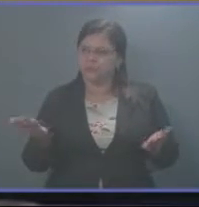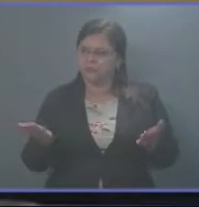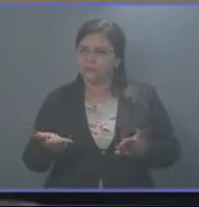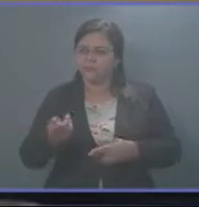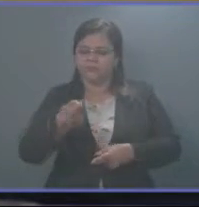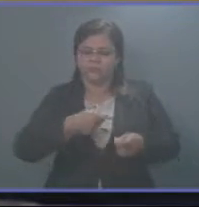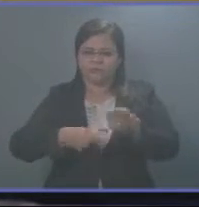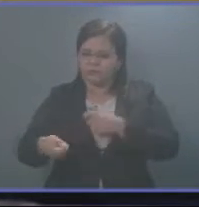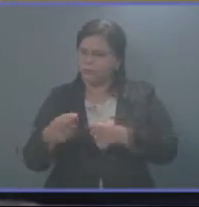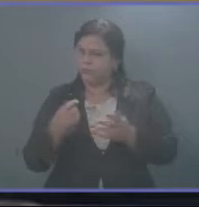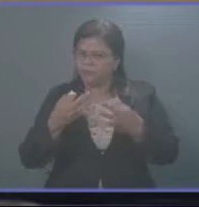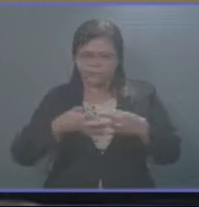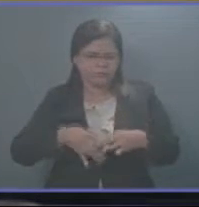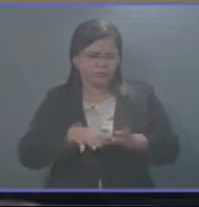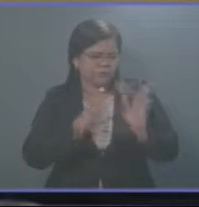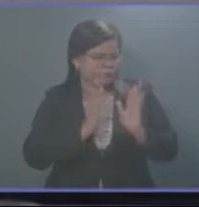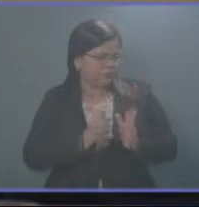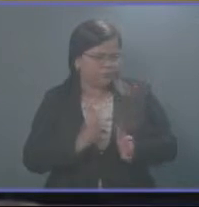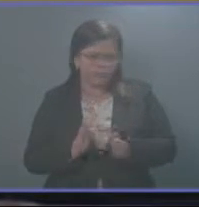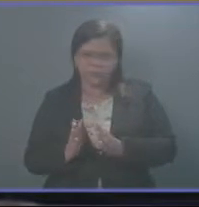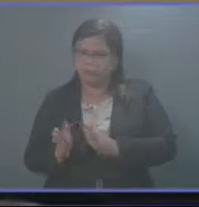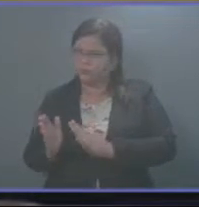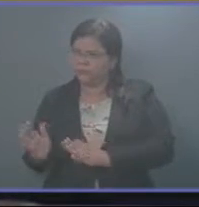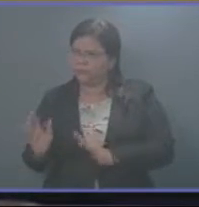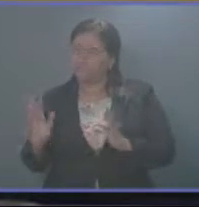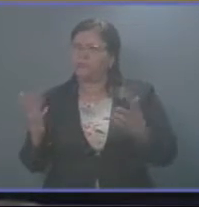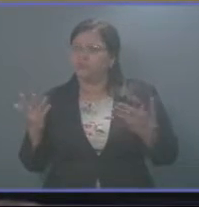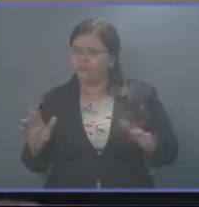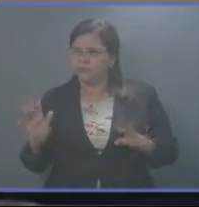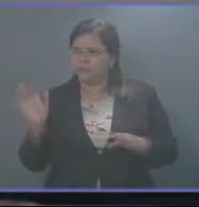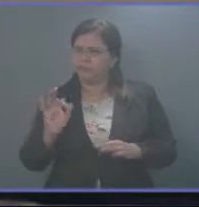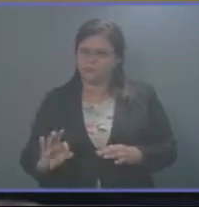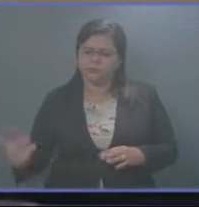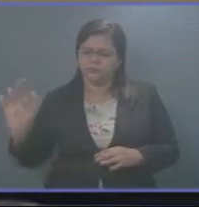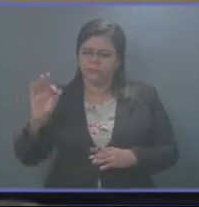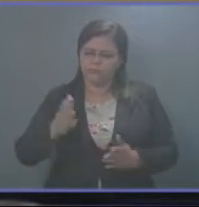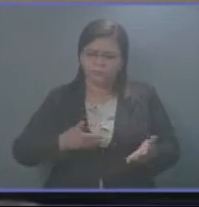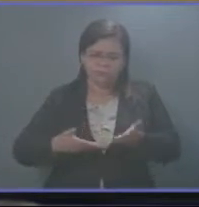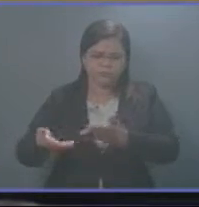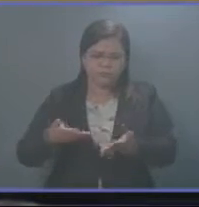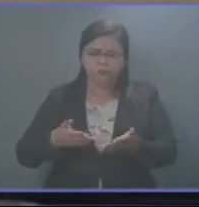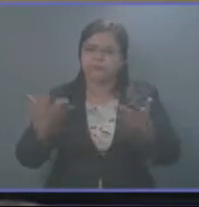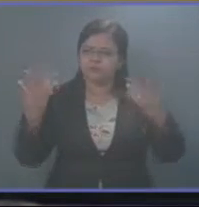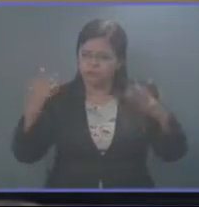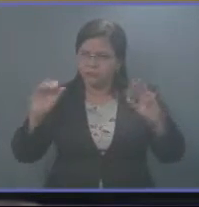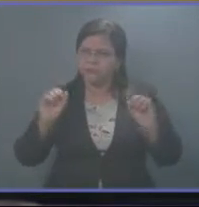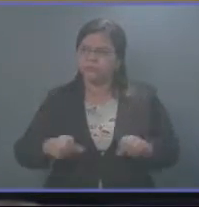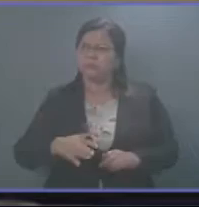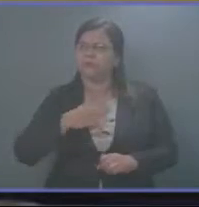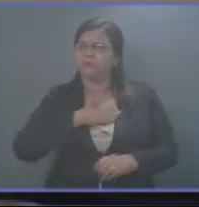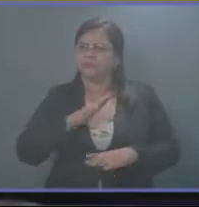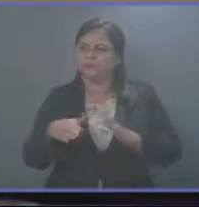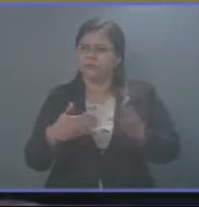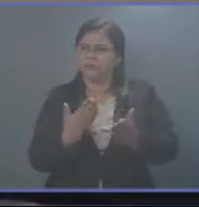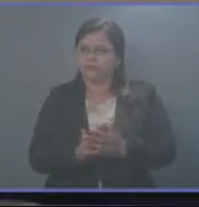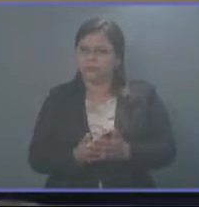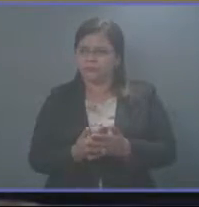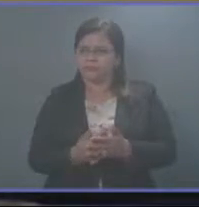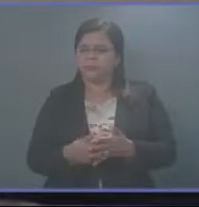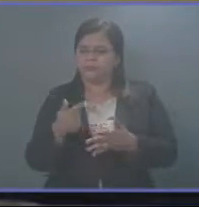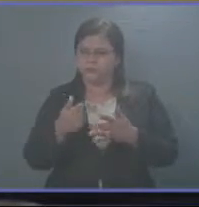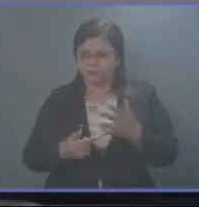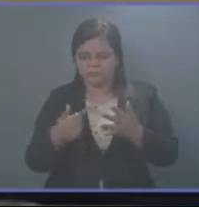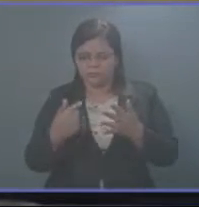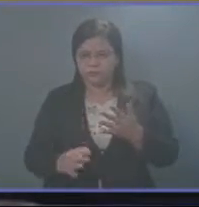manera ordenada, logrando de prestar con calidad el servicio gracias a contar con los instrumentos legales correspondientes.